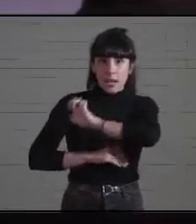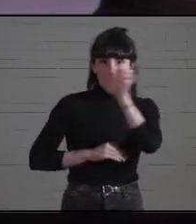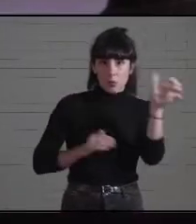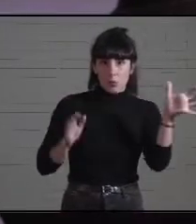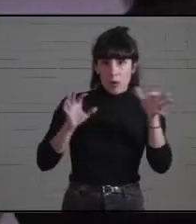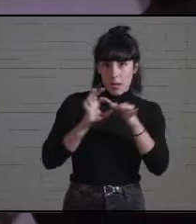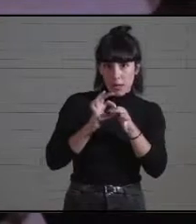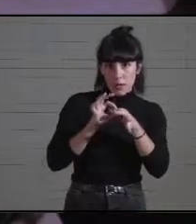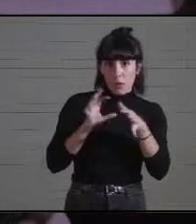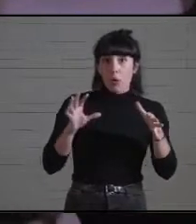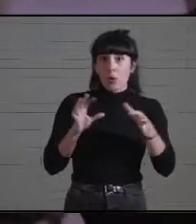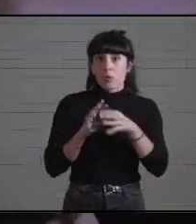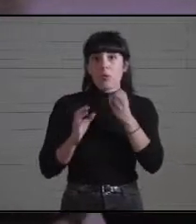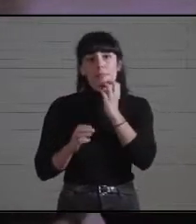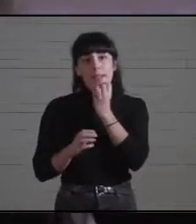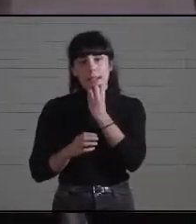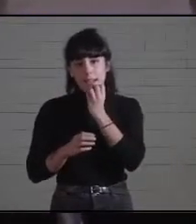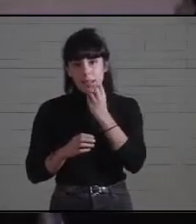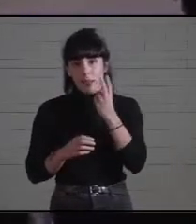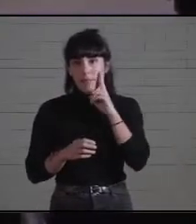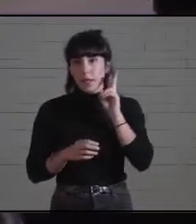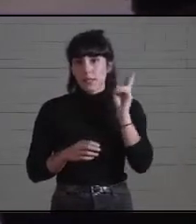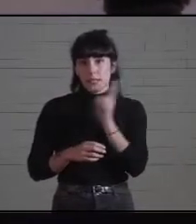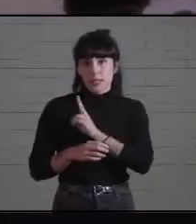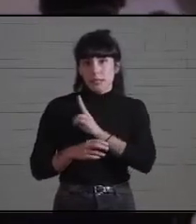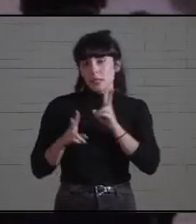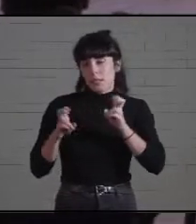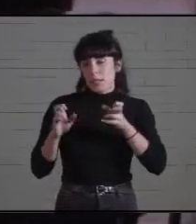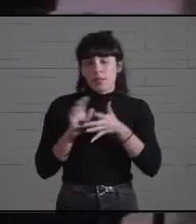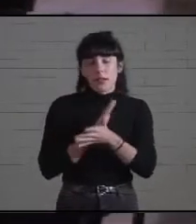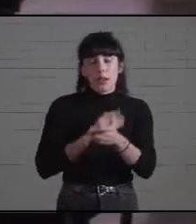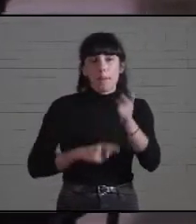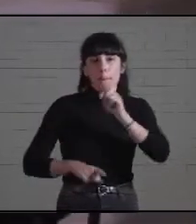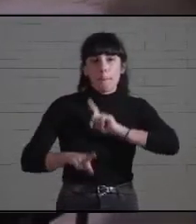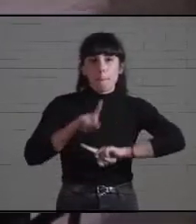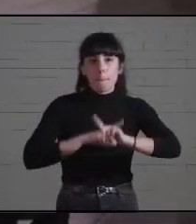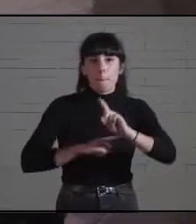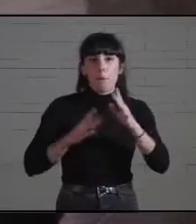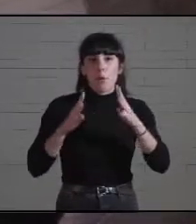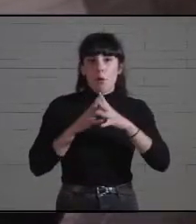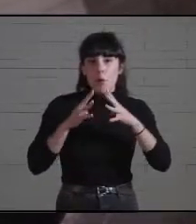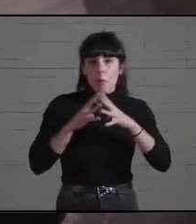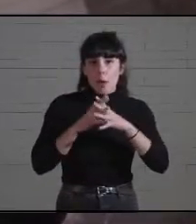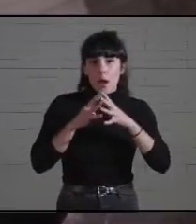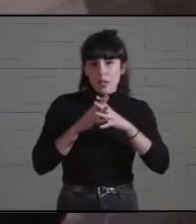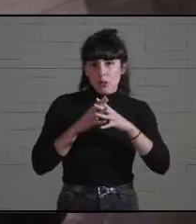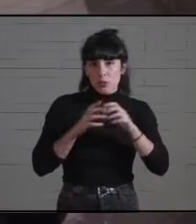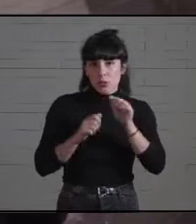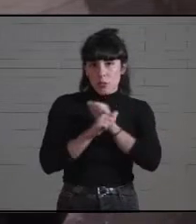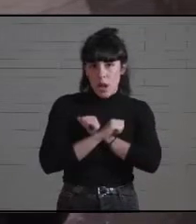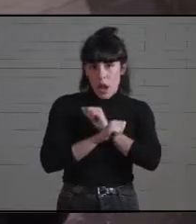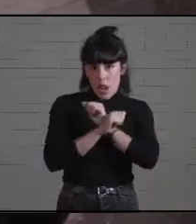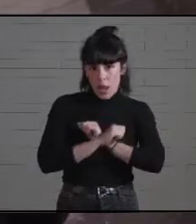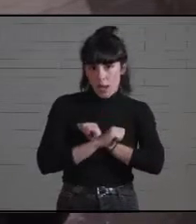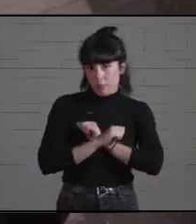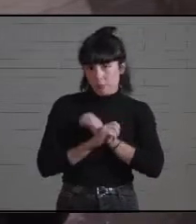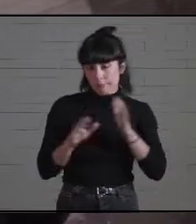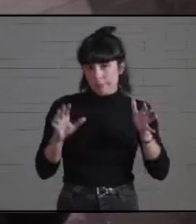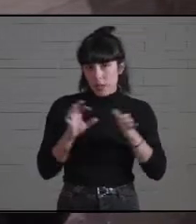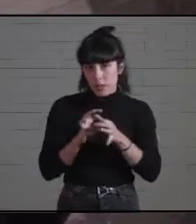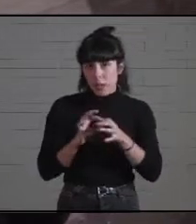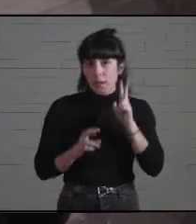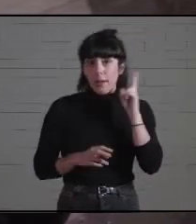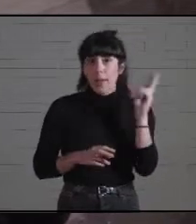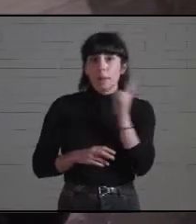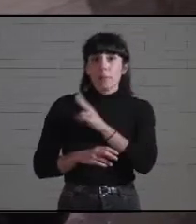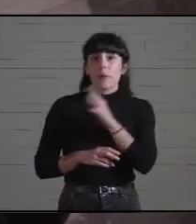Grecia. Tenemos un problema estructural de desempleo y vemos aquí, en el caso de las mujeres, que en junio del